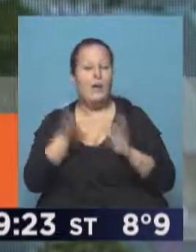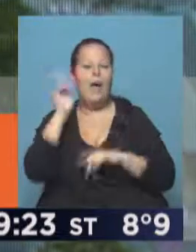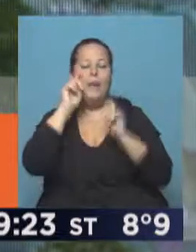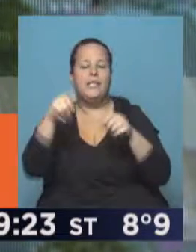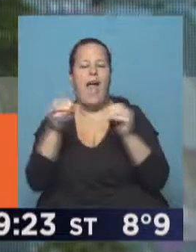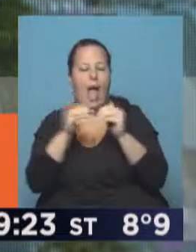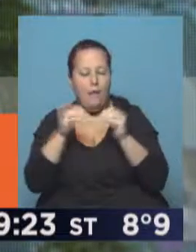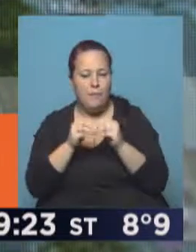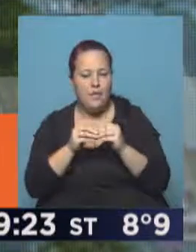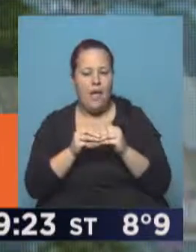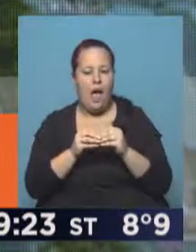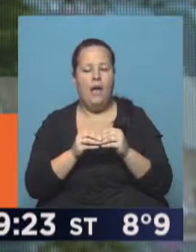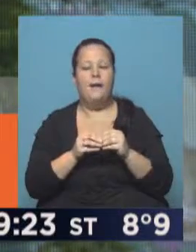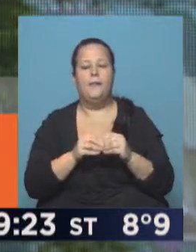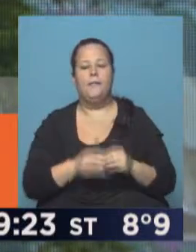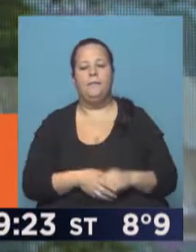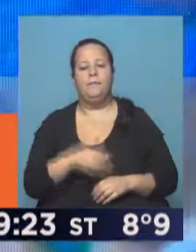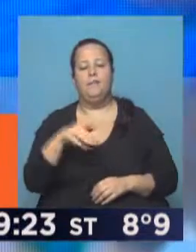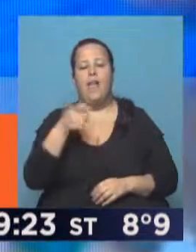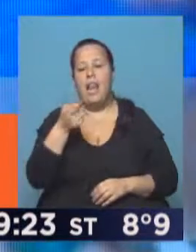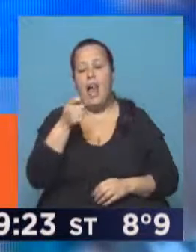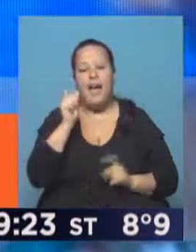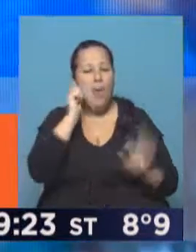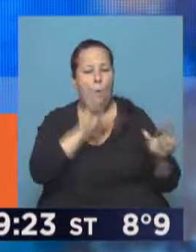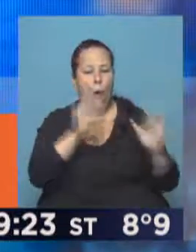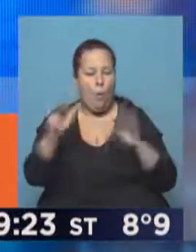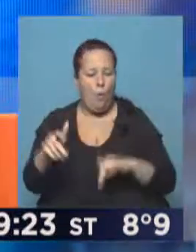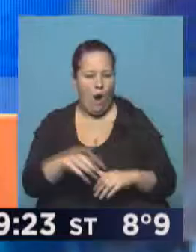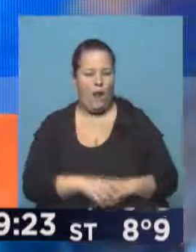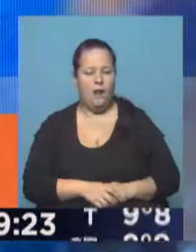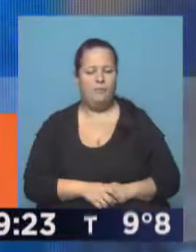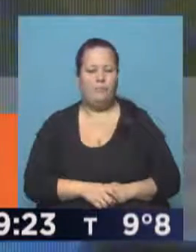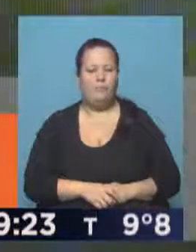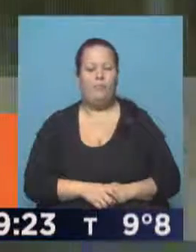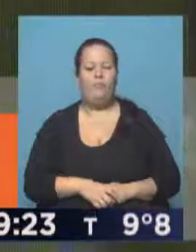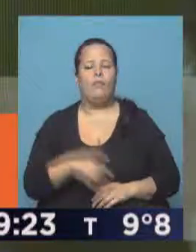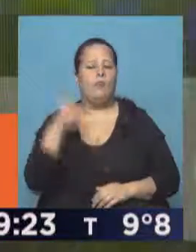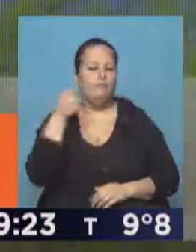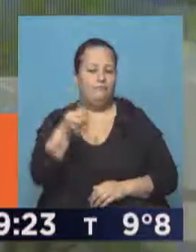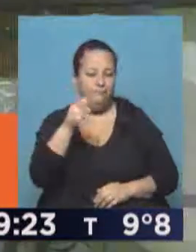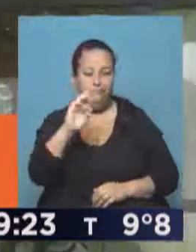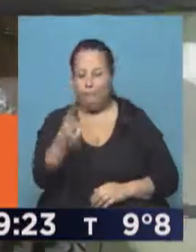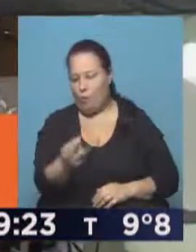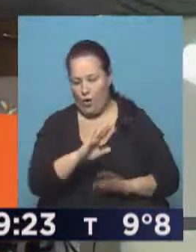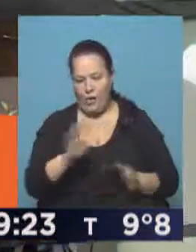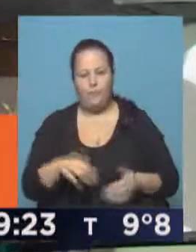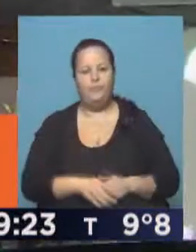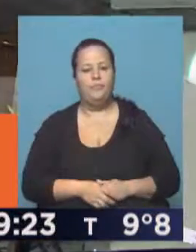compañera y un asesino de su misma edad, y, bueno, lo atacó y finalmente perdió la